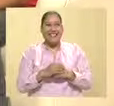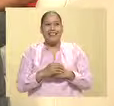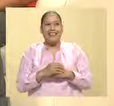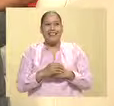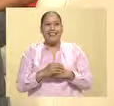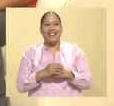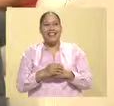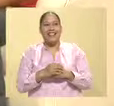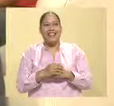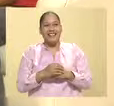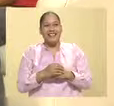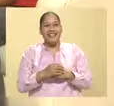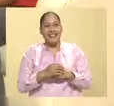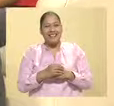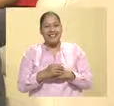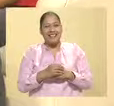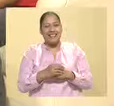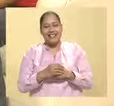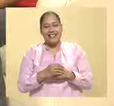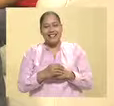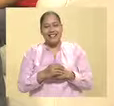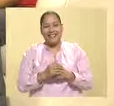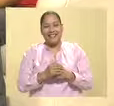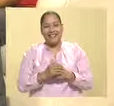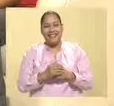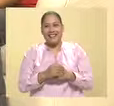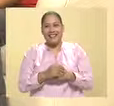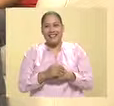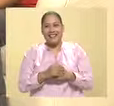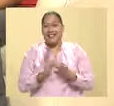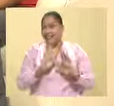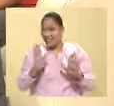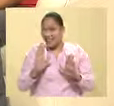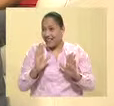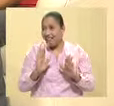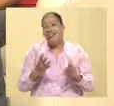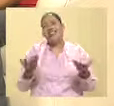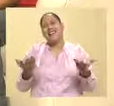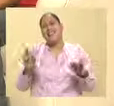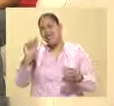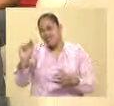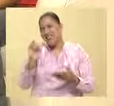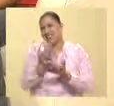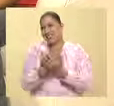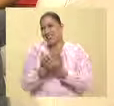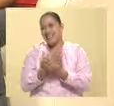el que ya nos tenemos que ir